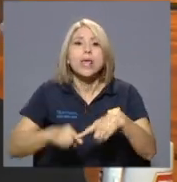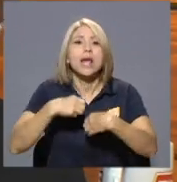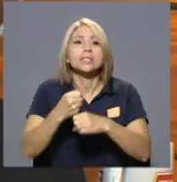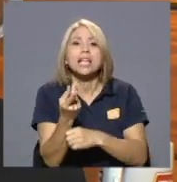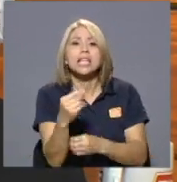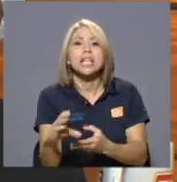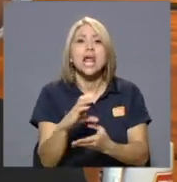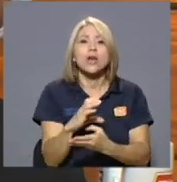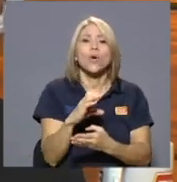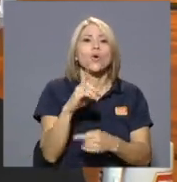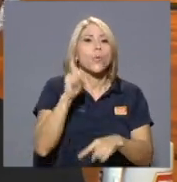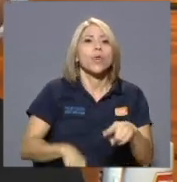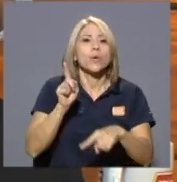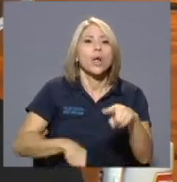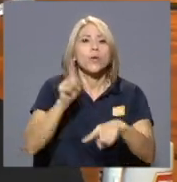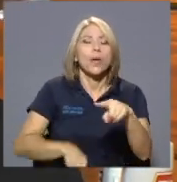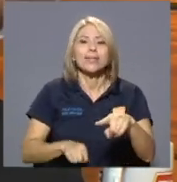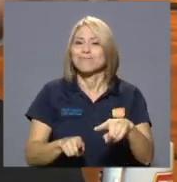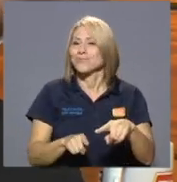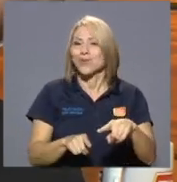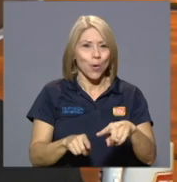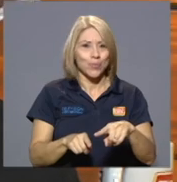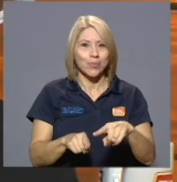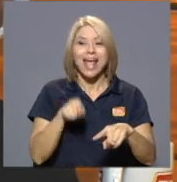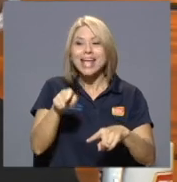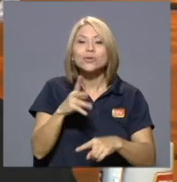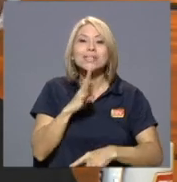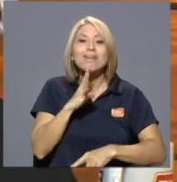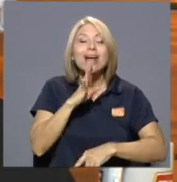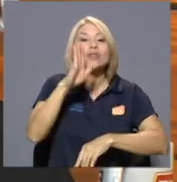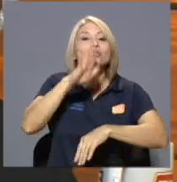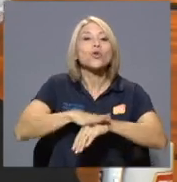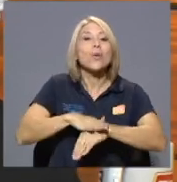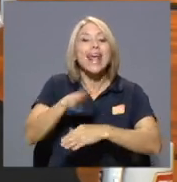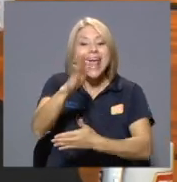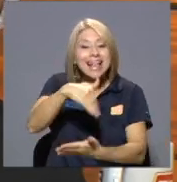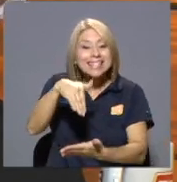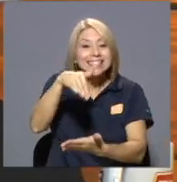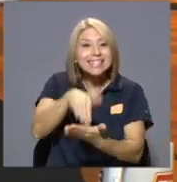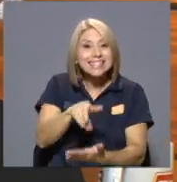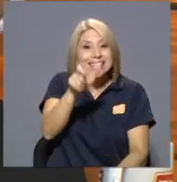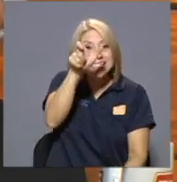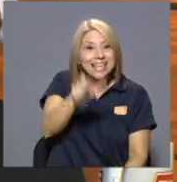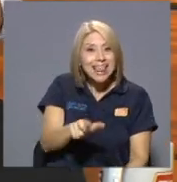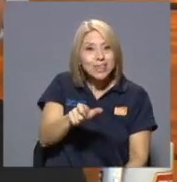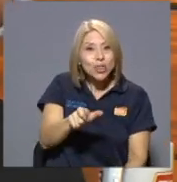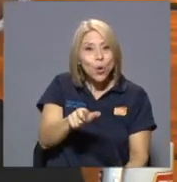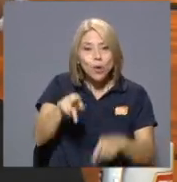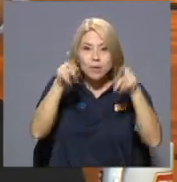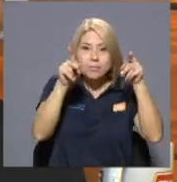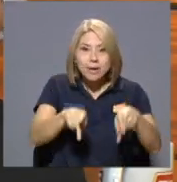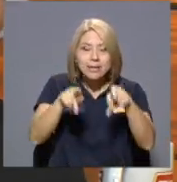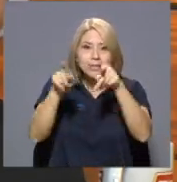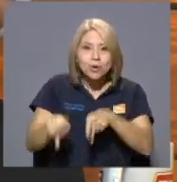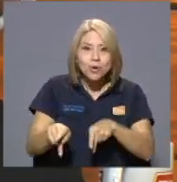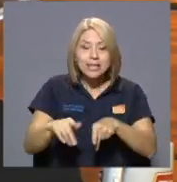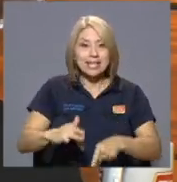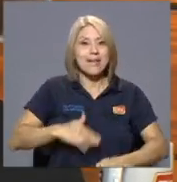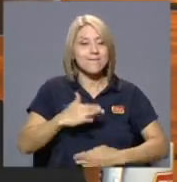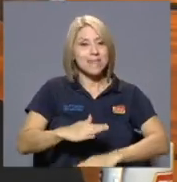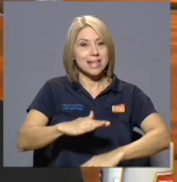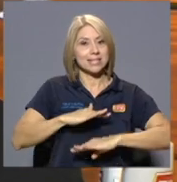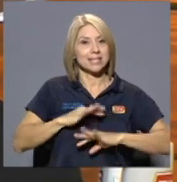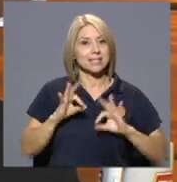actividad económica debería ser el bienestar humano, que las personas deberíamos estar en el centro del bienestar. Y